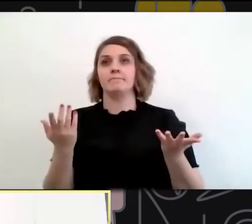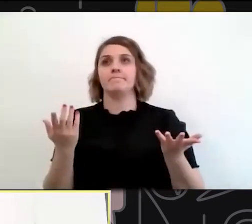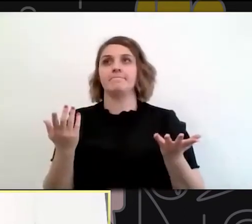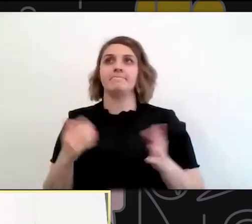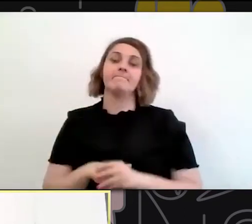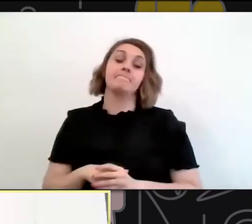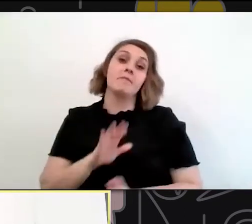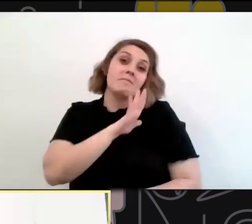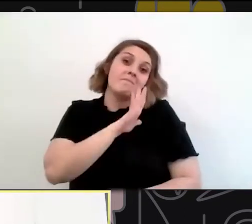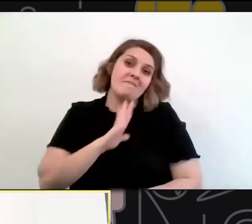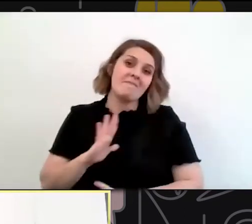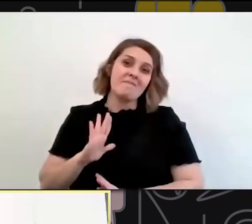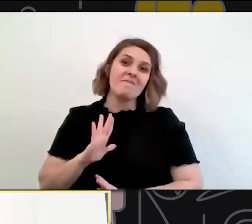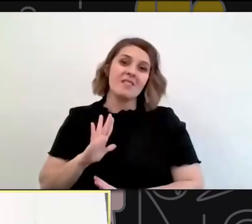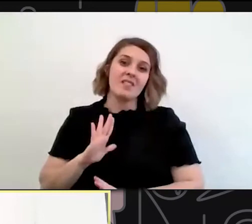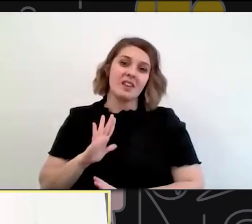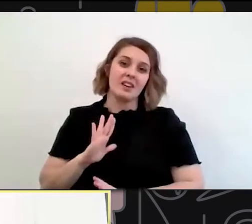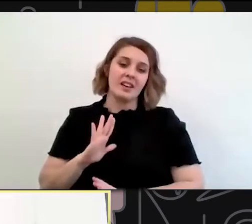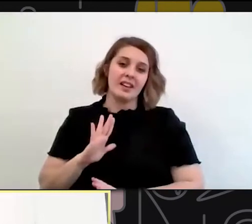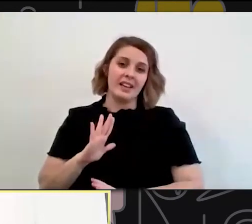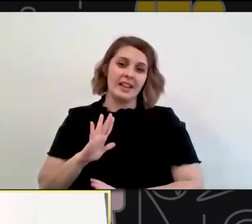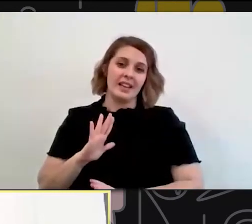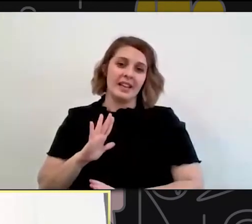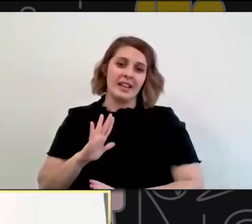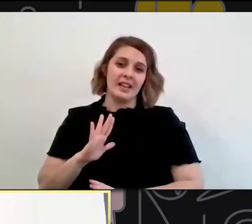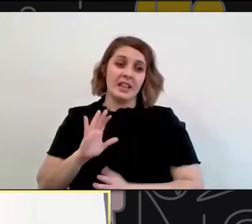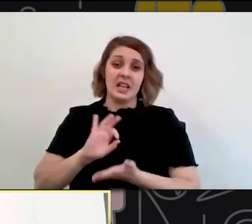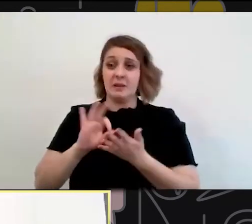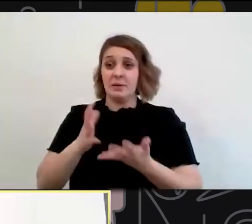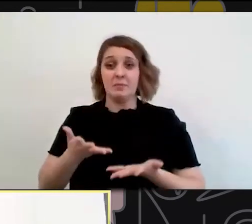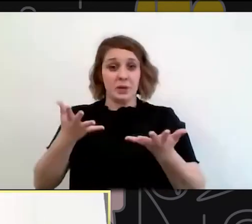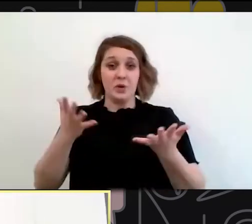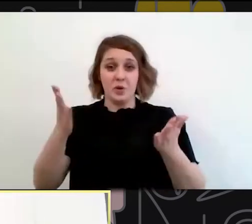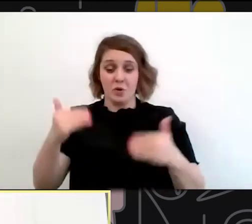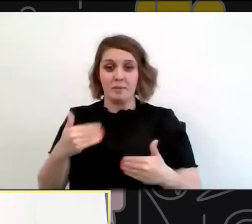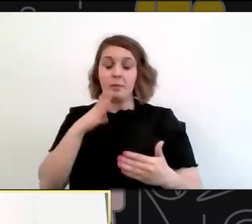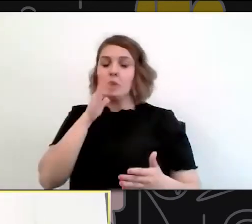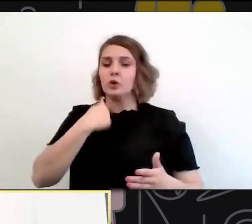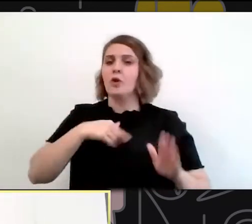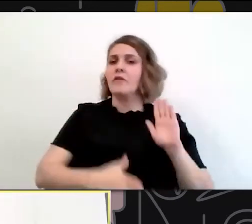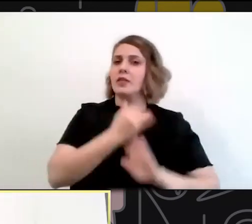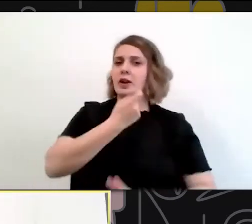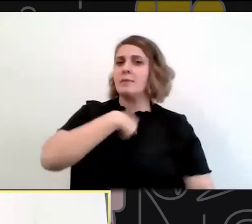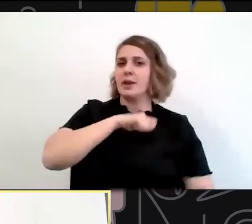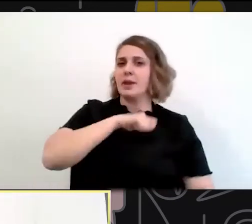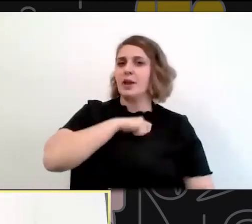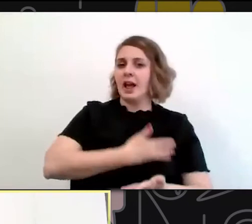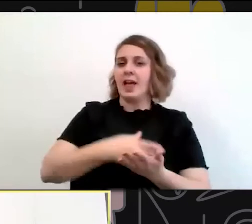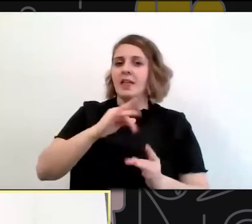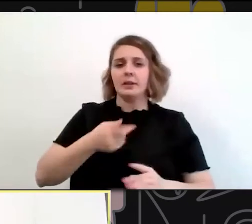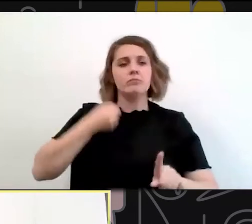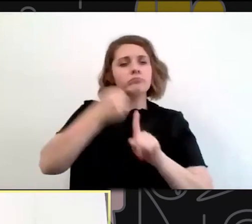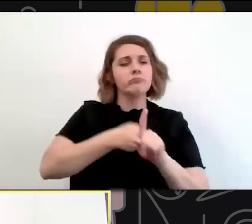de momento todavía no están en cartera de servicio. Pero bueno, la Federación Española de Diabetes estamos